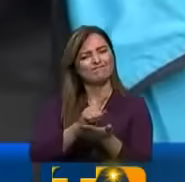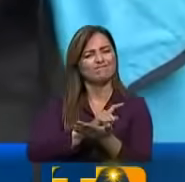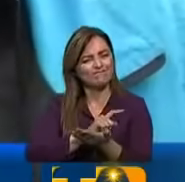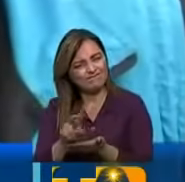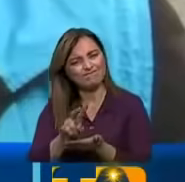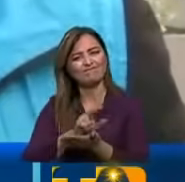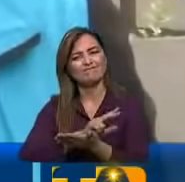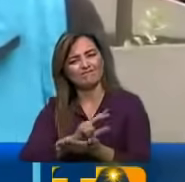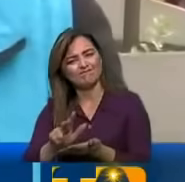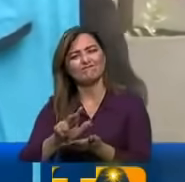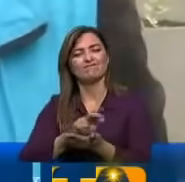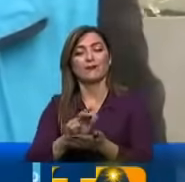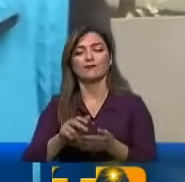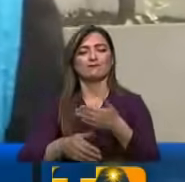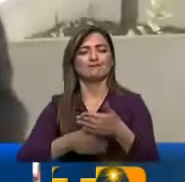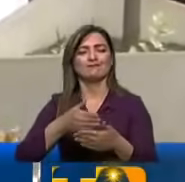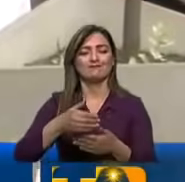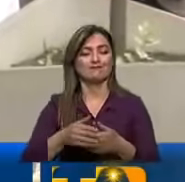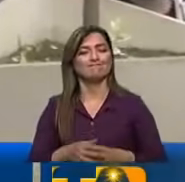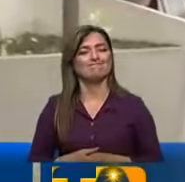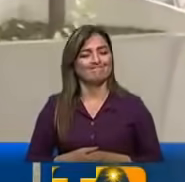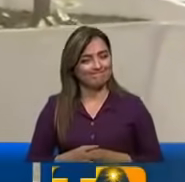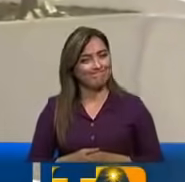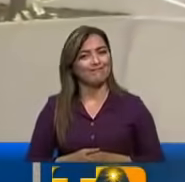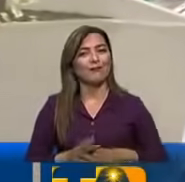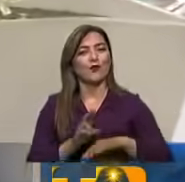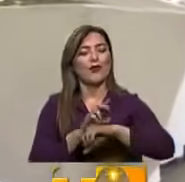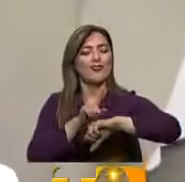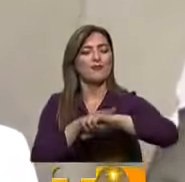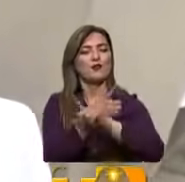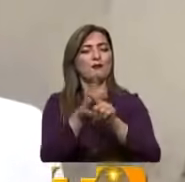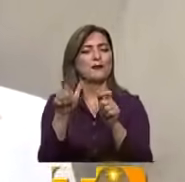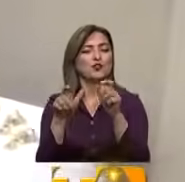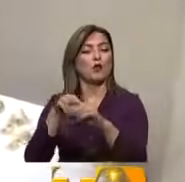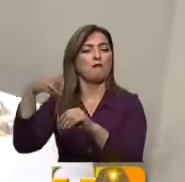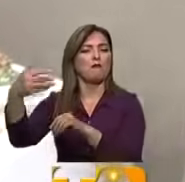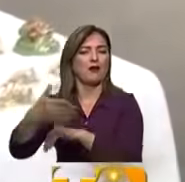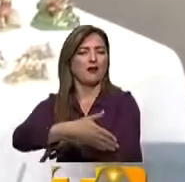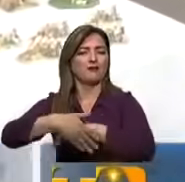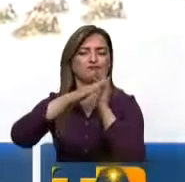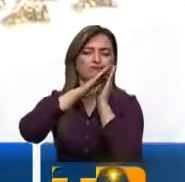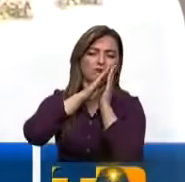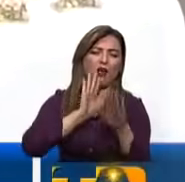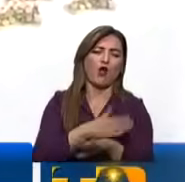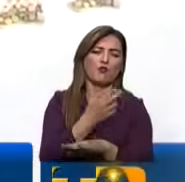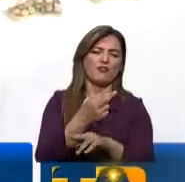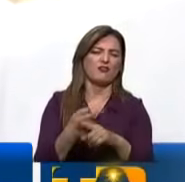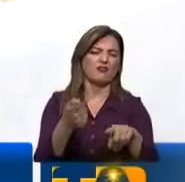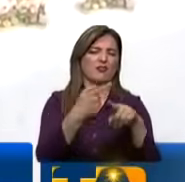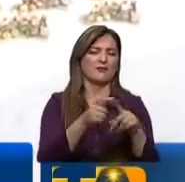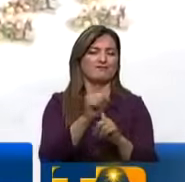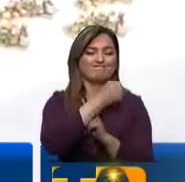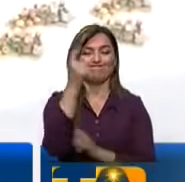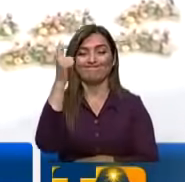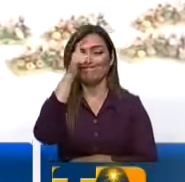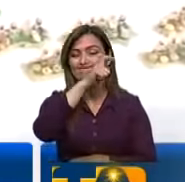cierto?, en el que hemos procurado que además de hacer un mejor uso del tiempo libre de aquellas personas que por distintas razones enfrentan